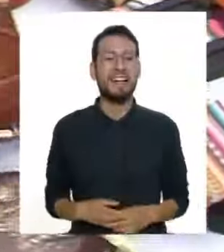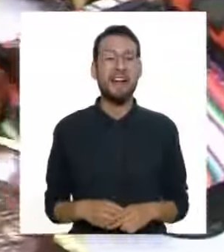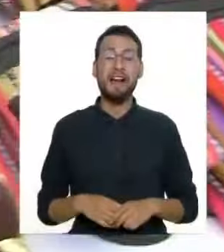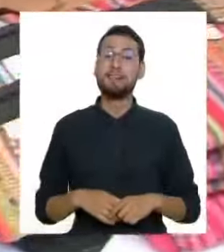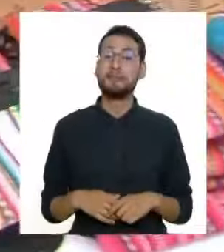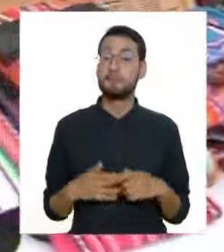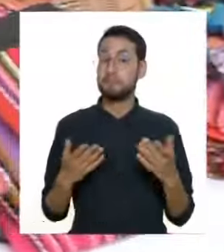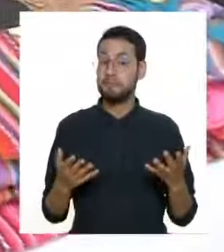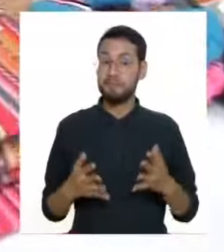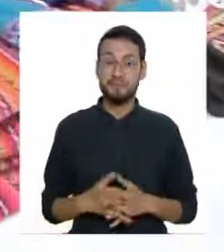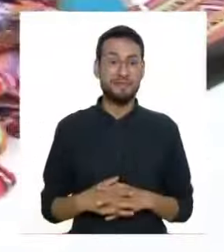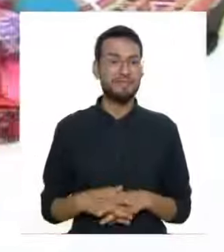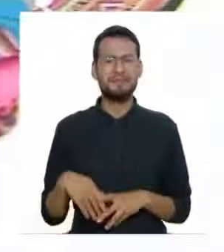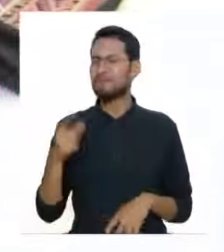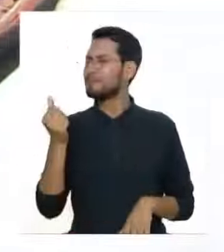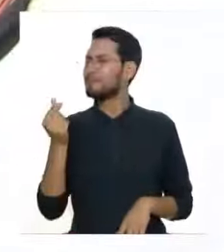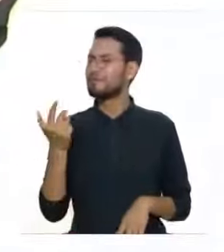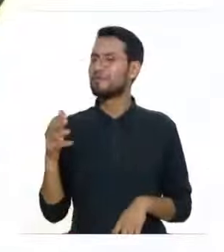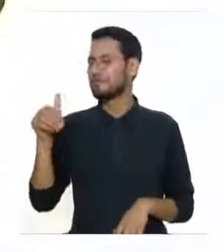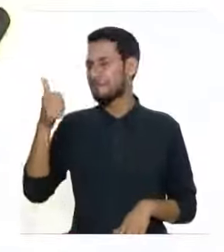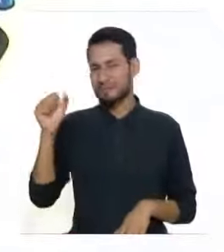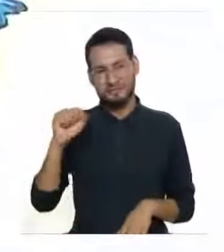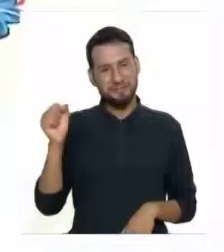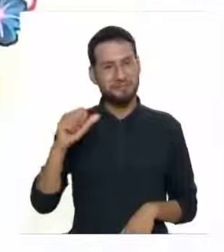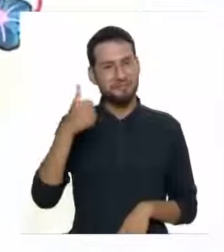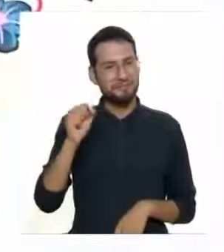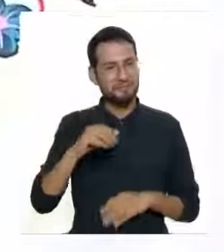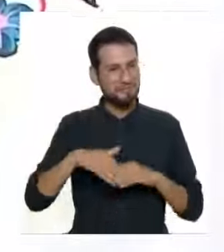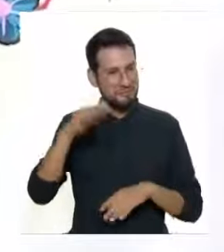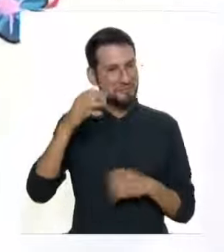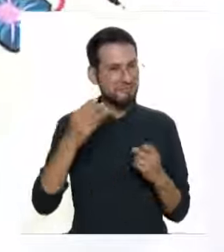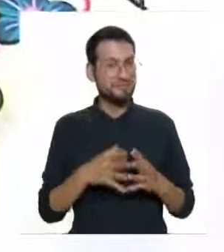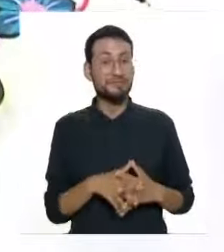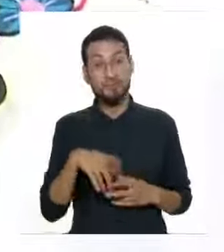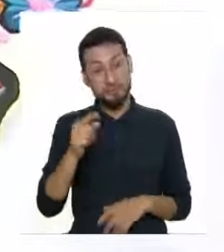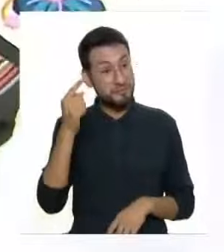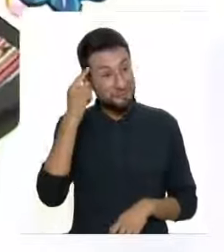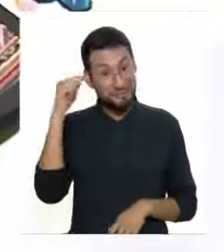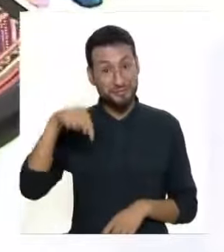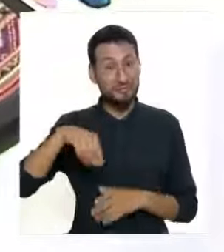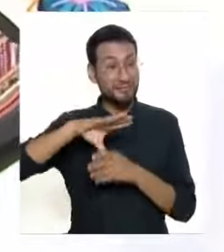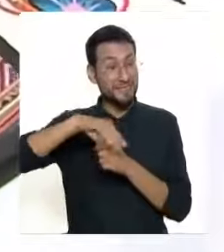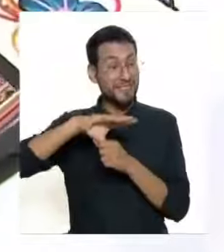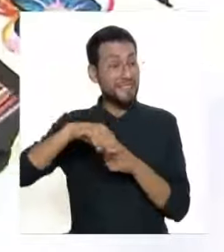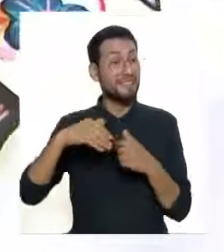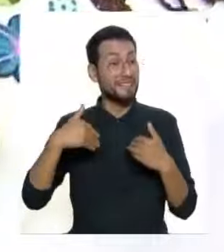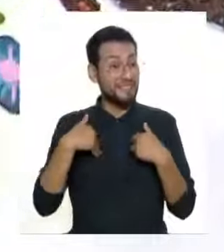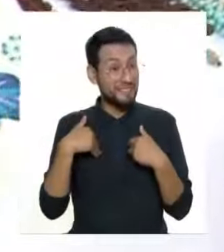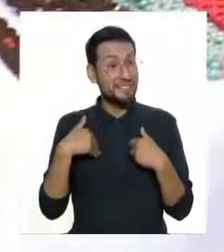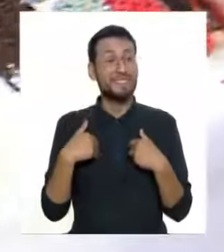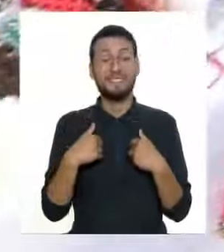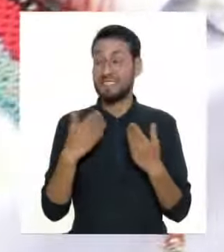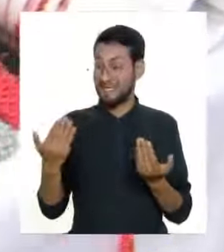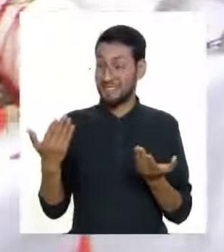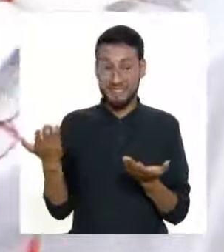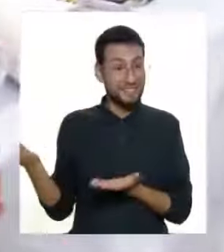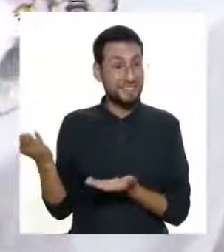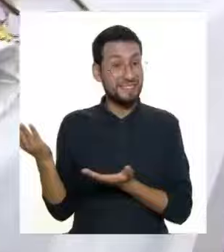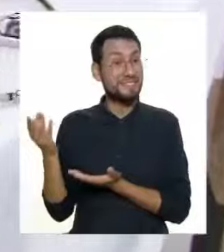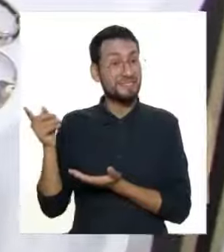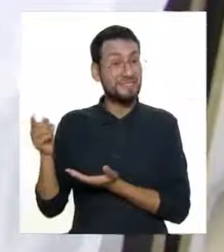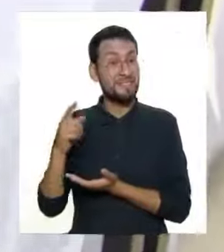Y precios desde 10 soles, chicos, ¿qué les parece? Pero si ustedes creen que en esa feria solamente vamos a encontrar lo que es,